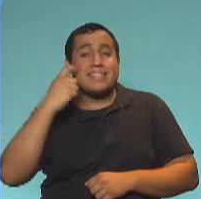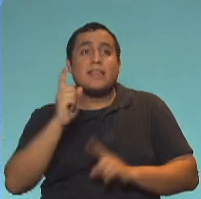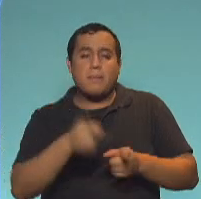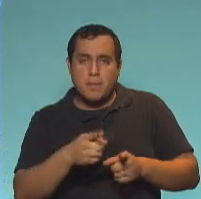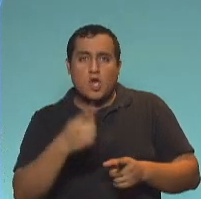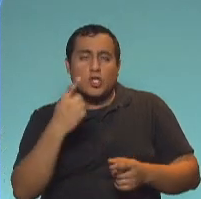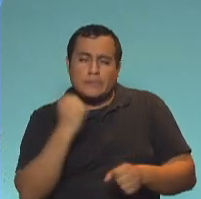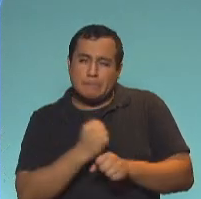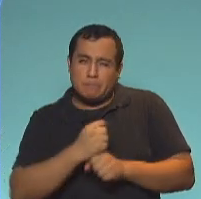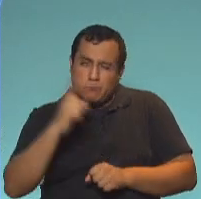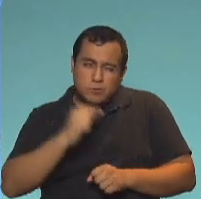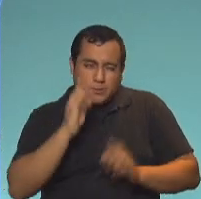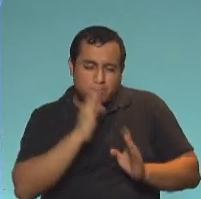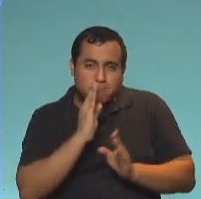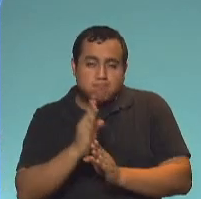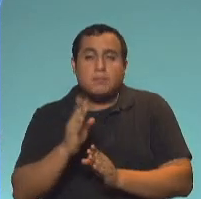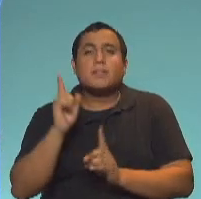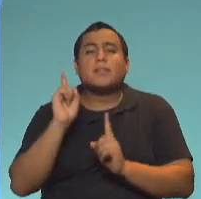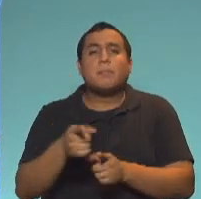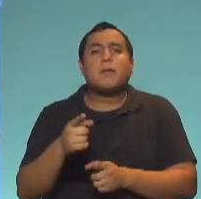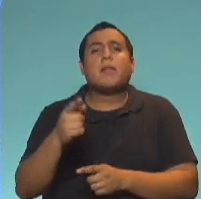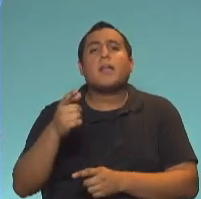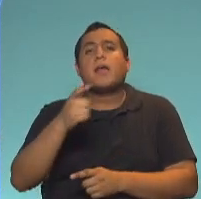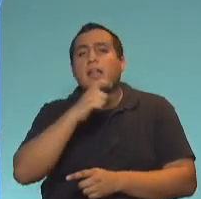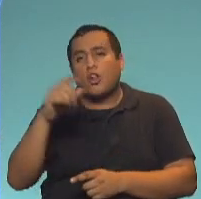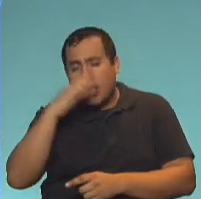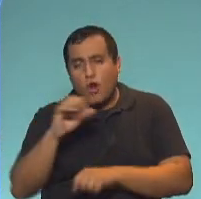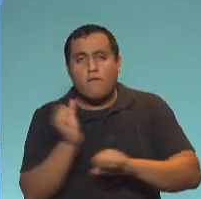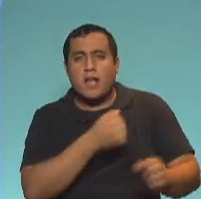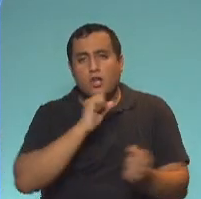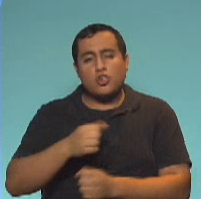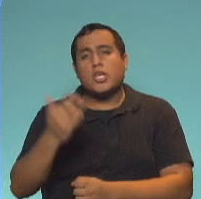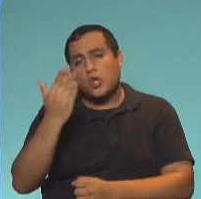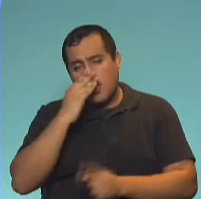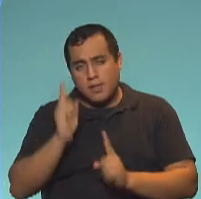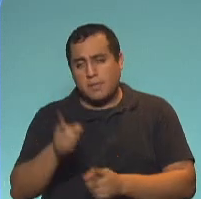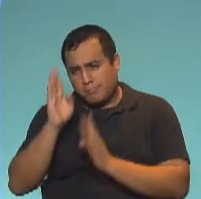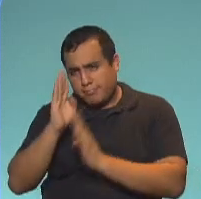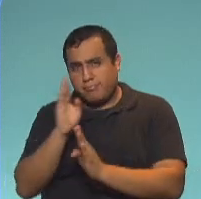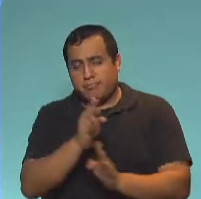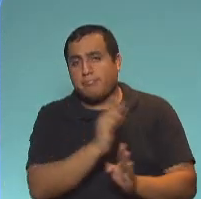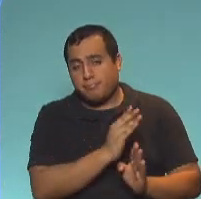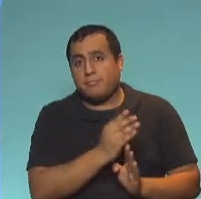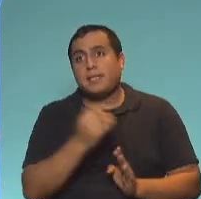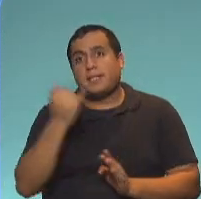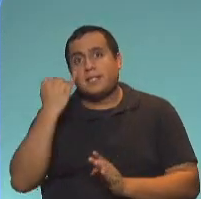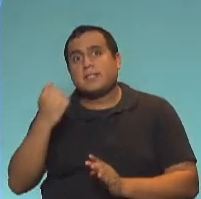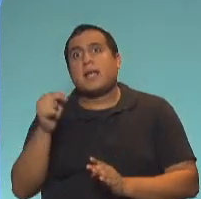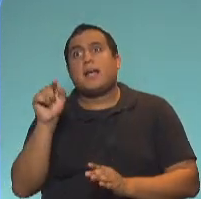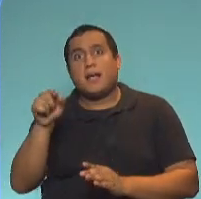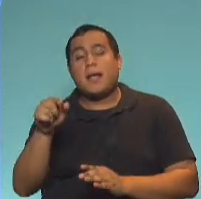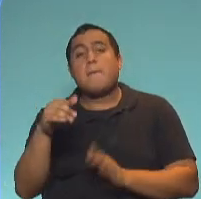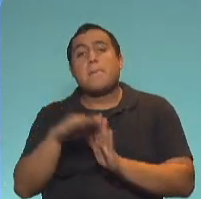controlar la situación con rionegro en bariloche córdoba en función de las medidas implementadas en la ciudad de